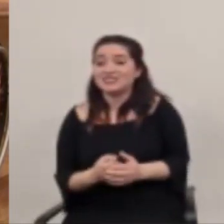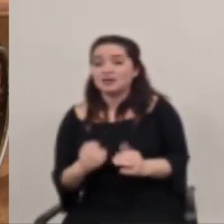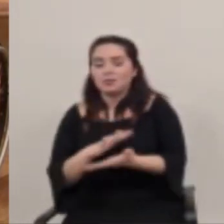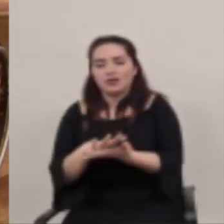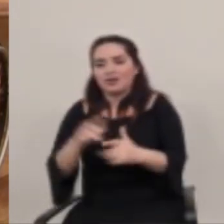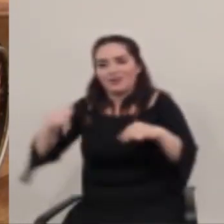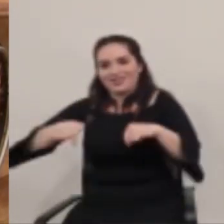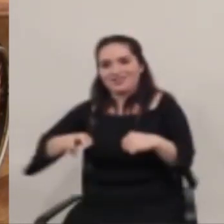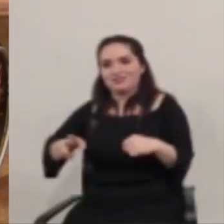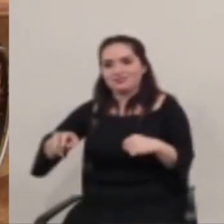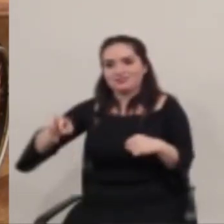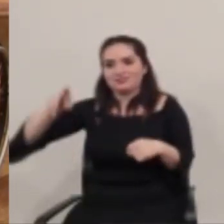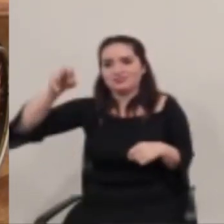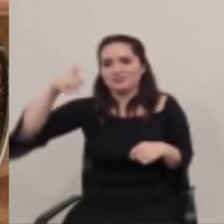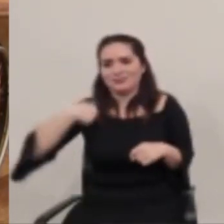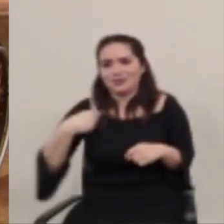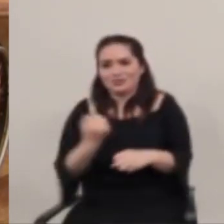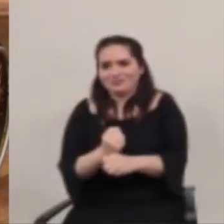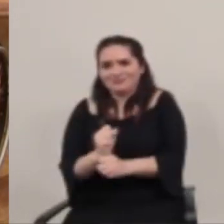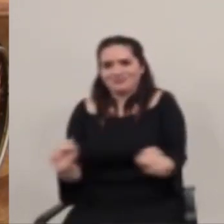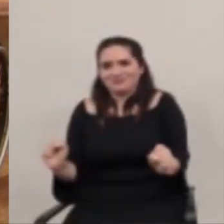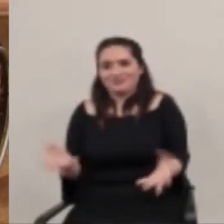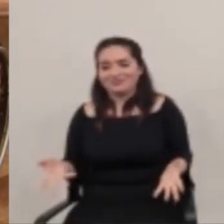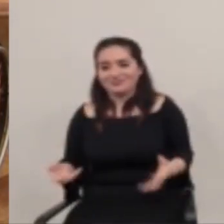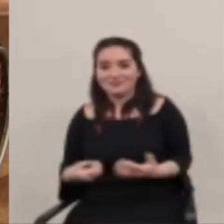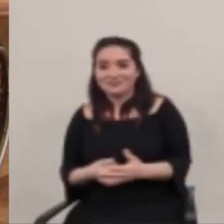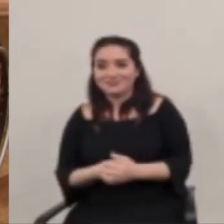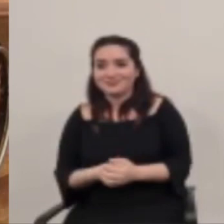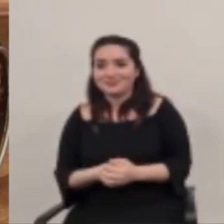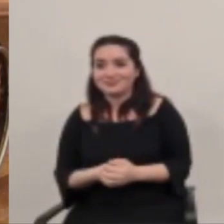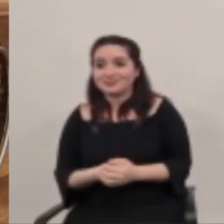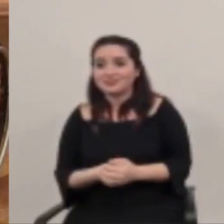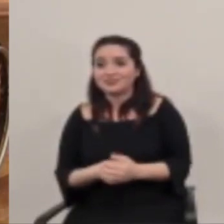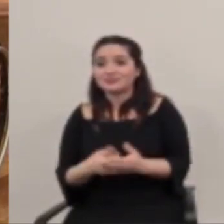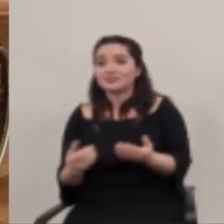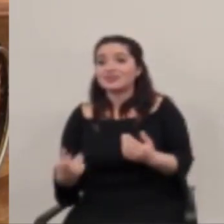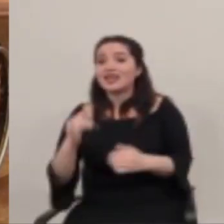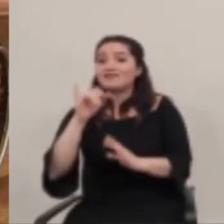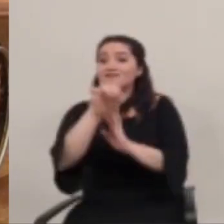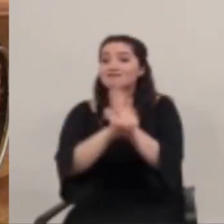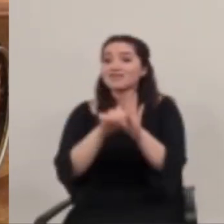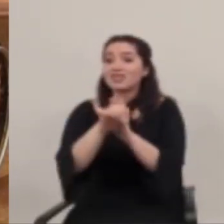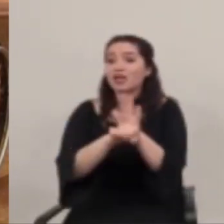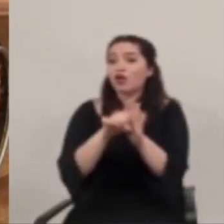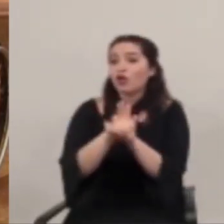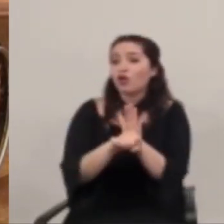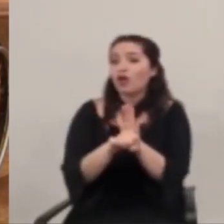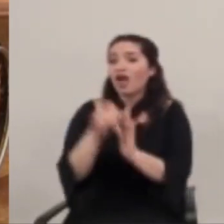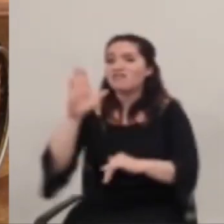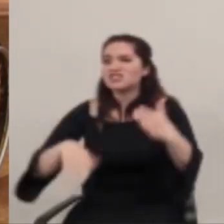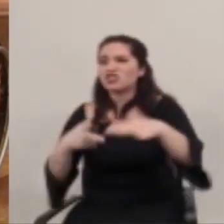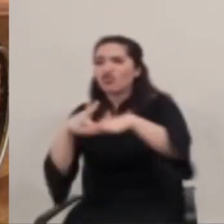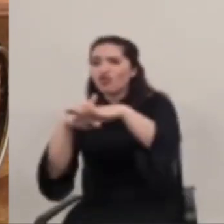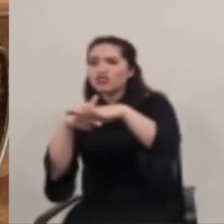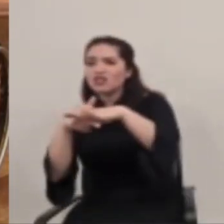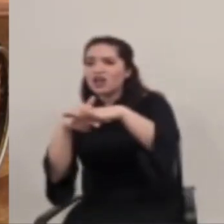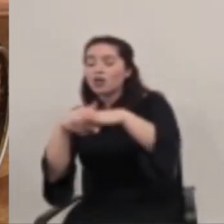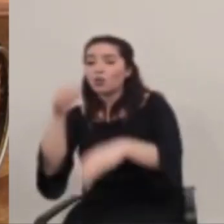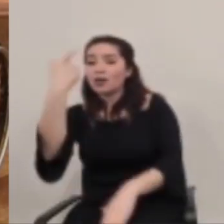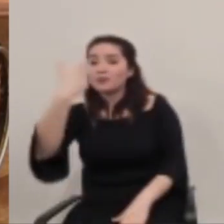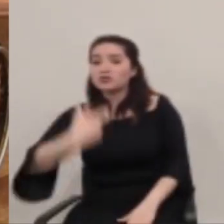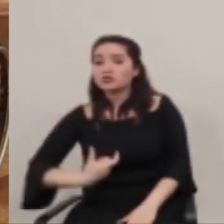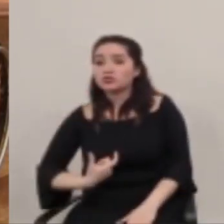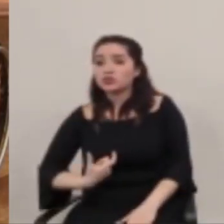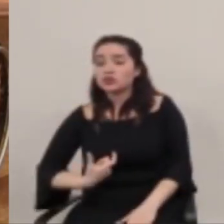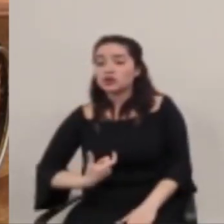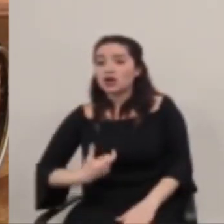acá, yo particularmente no pueda, que si el video, como ha pasado muchas veces, se corta, una persona